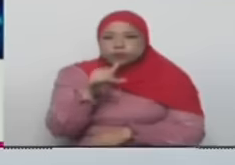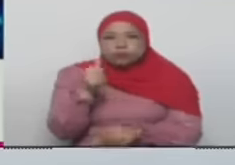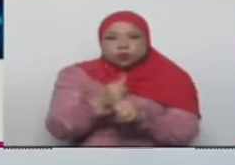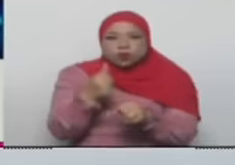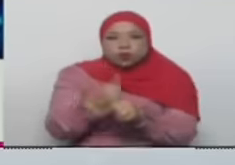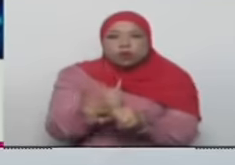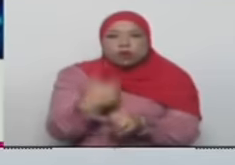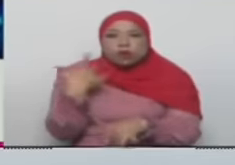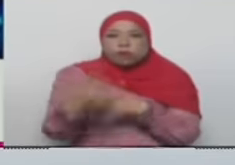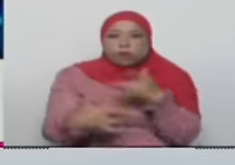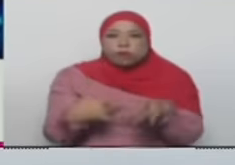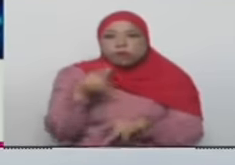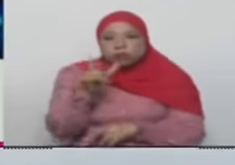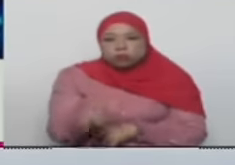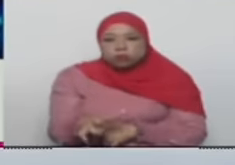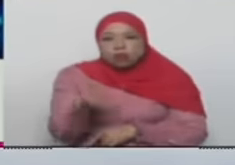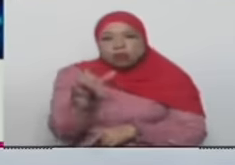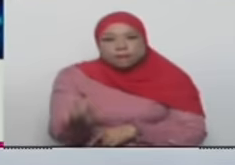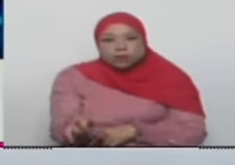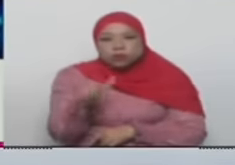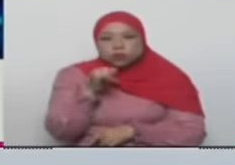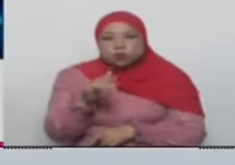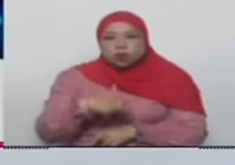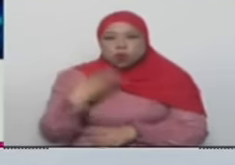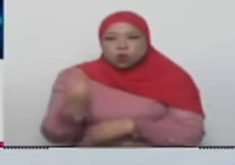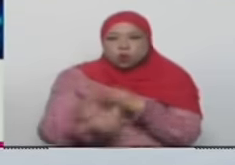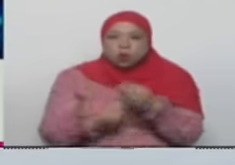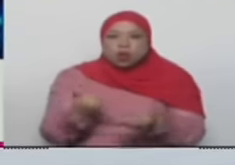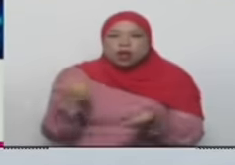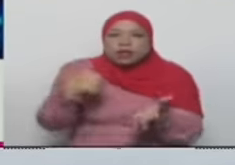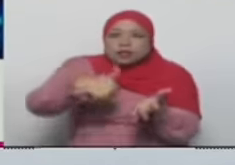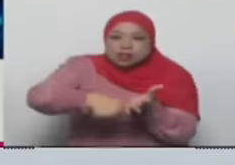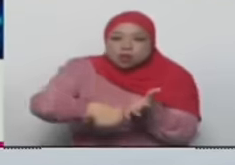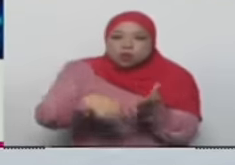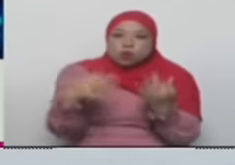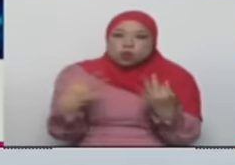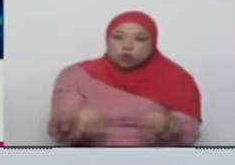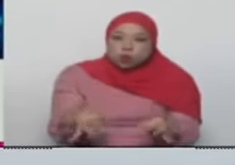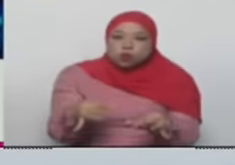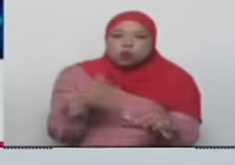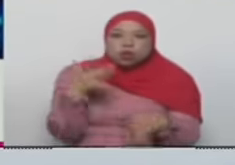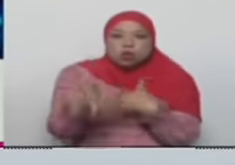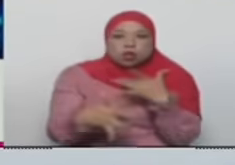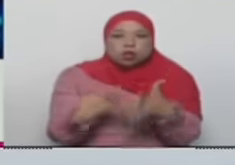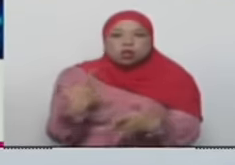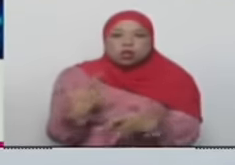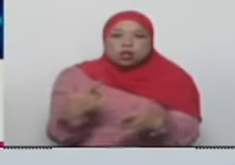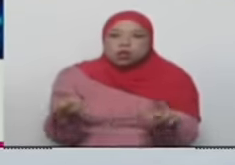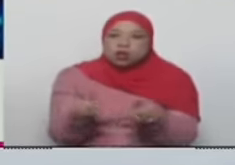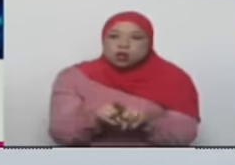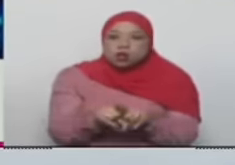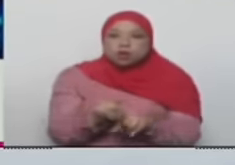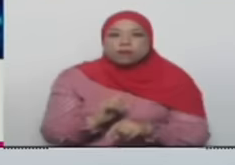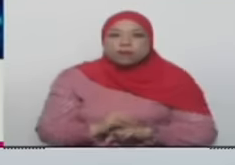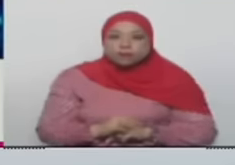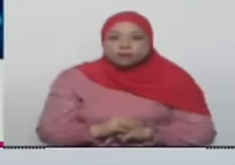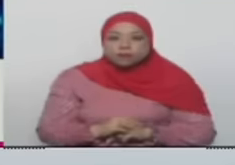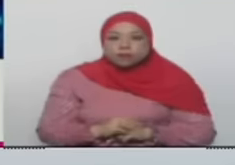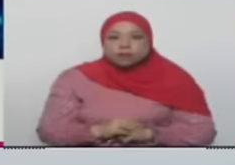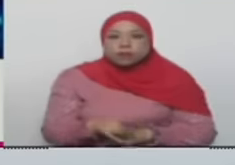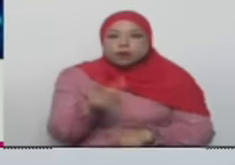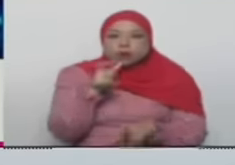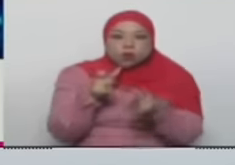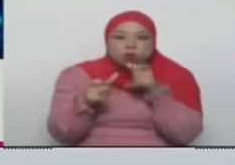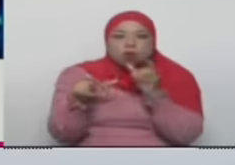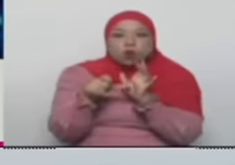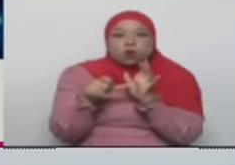usted como vecino, usted como vecina, pueda poner su cédula normalmente, como siempre ha sabido, y pueda consultar